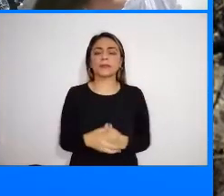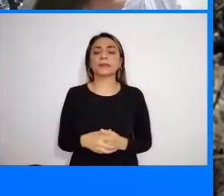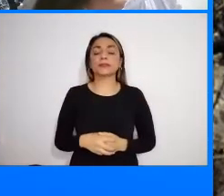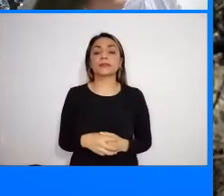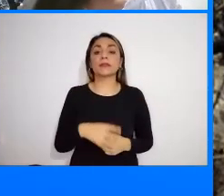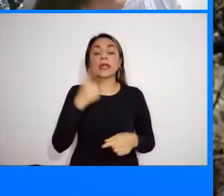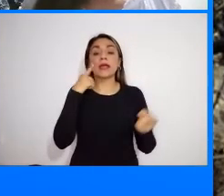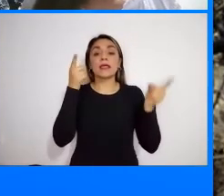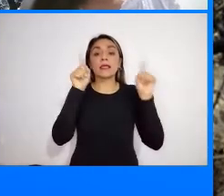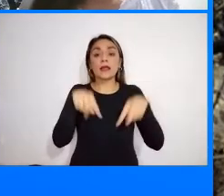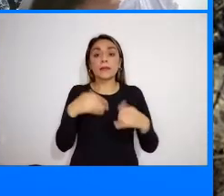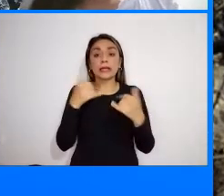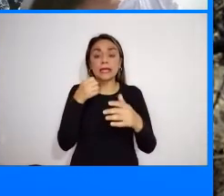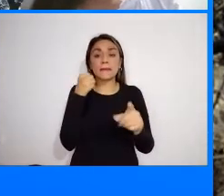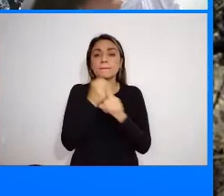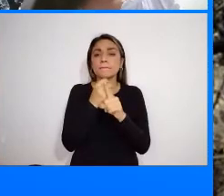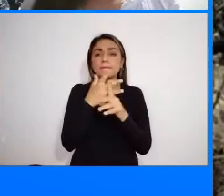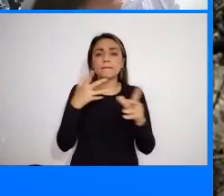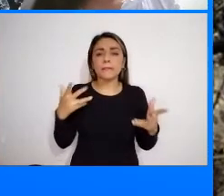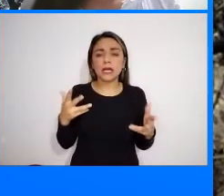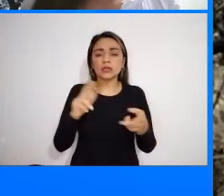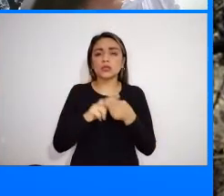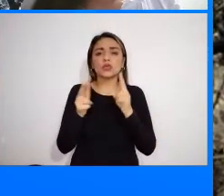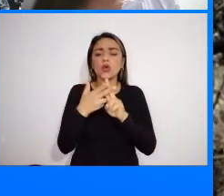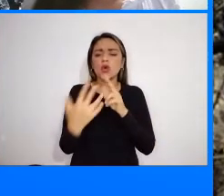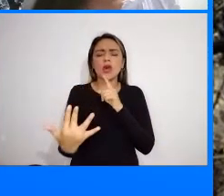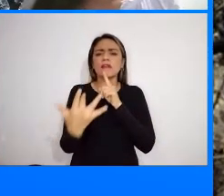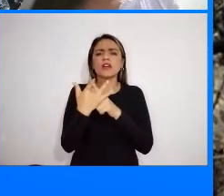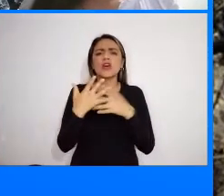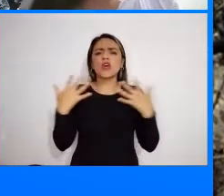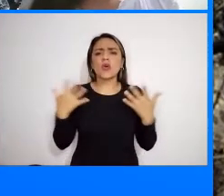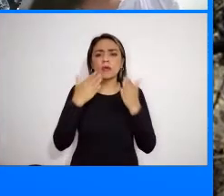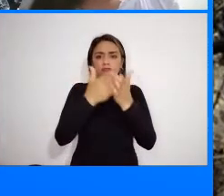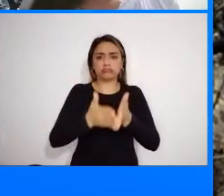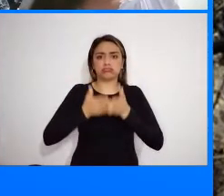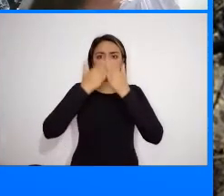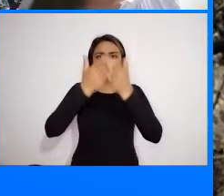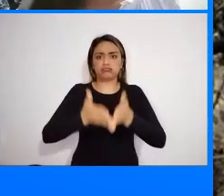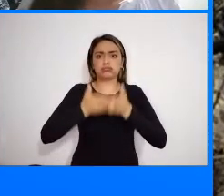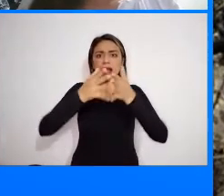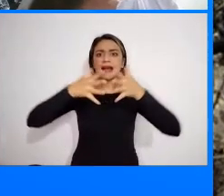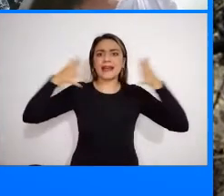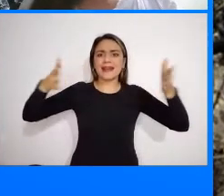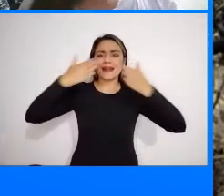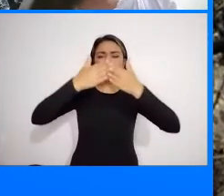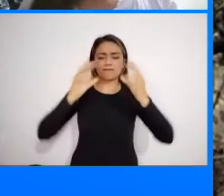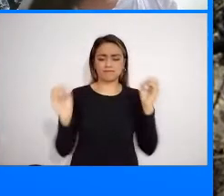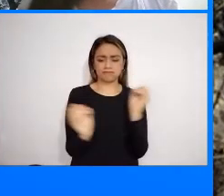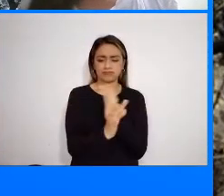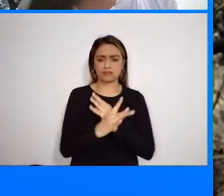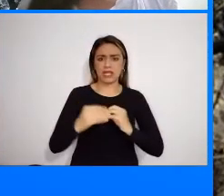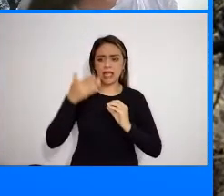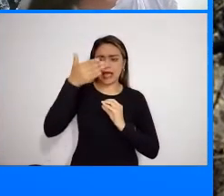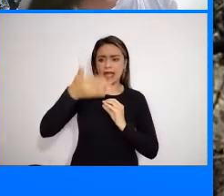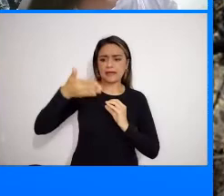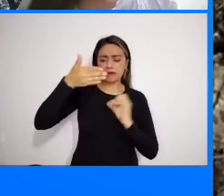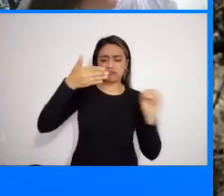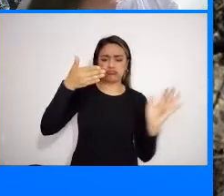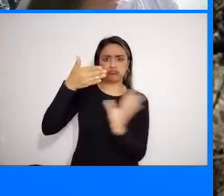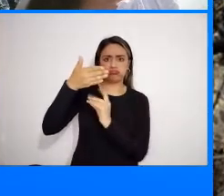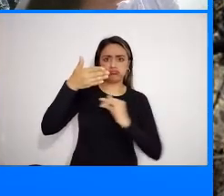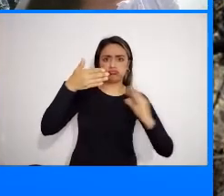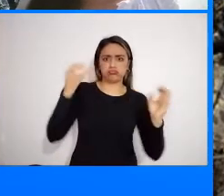También el impacto que puede generar un crucero en los corales, por ejemplo.